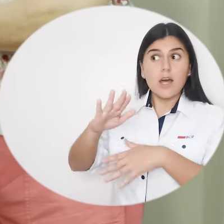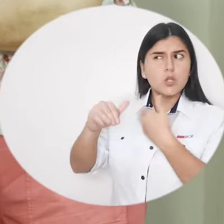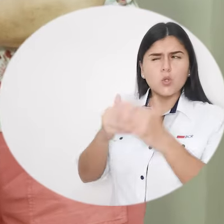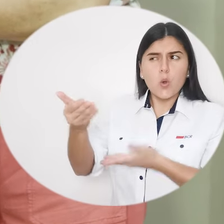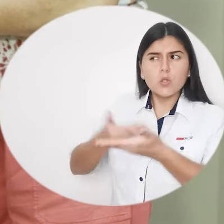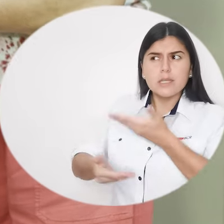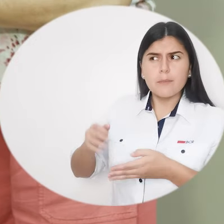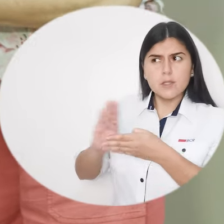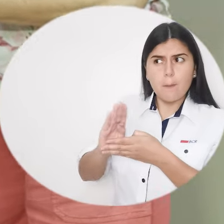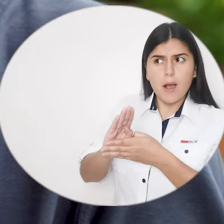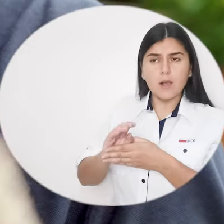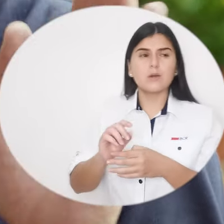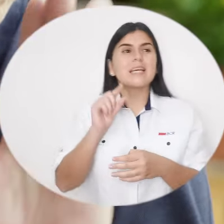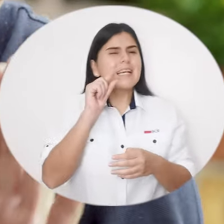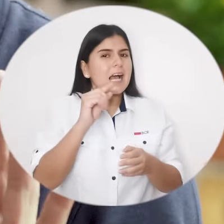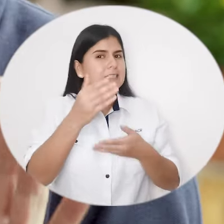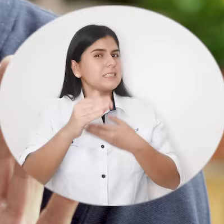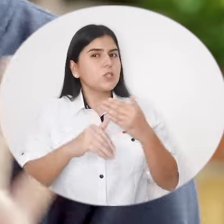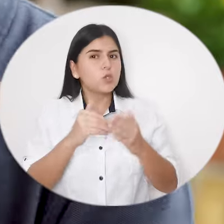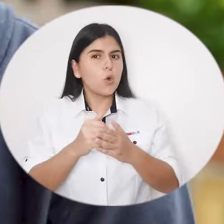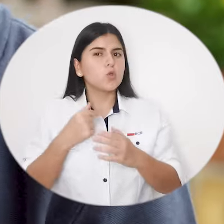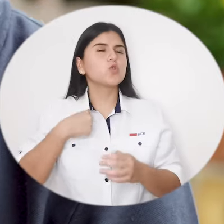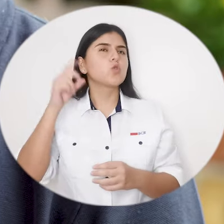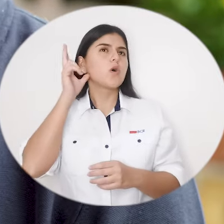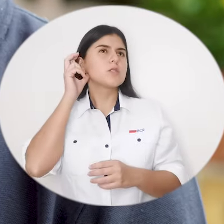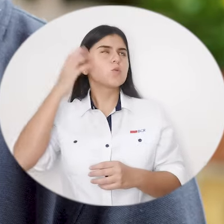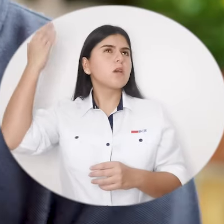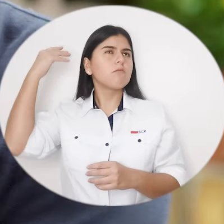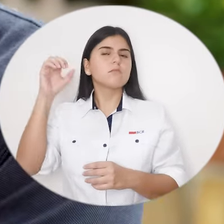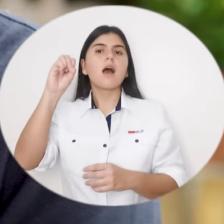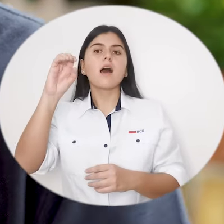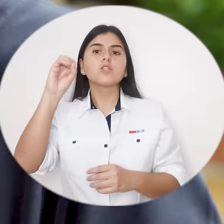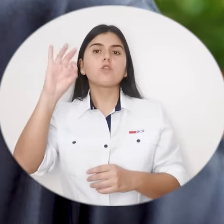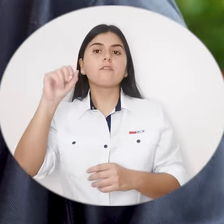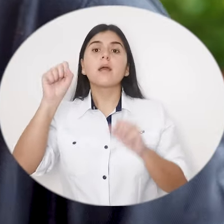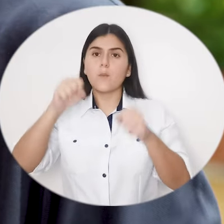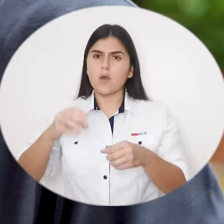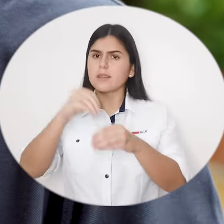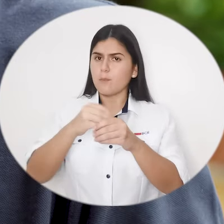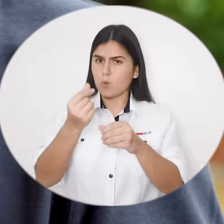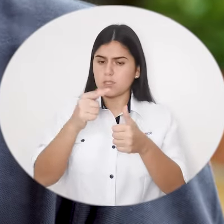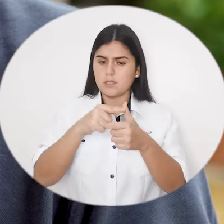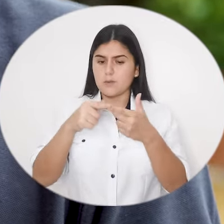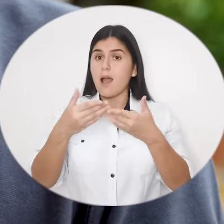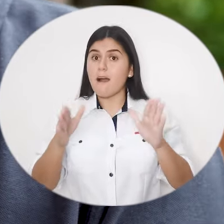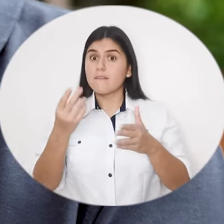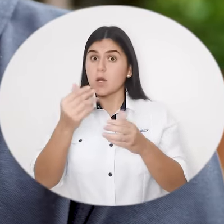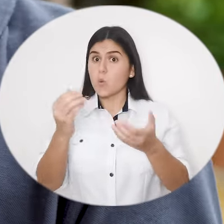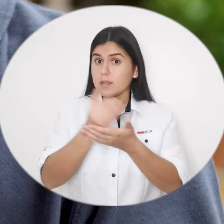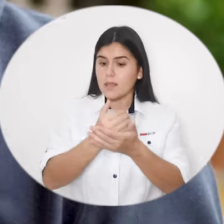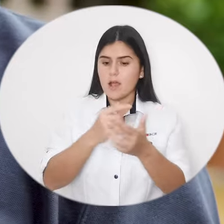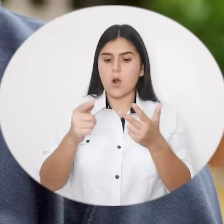da todos los servicios de un banco, me imagino. Casi todos, hasta donde sé. El otro día escuchaba a Sofi decir que se pueden